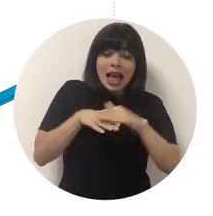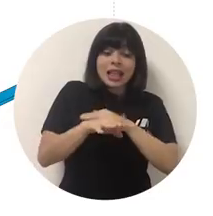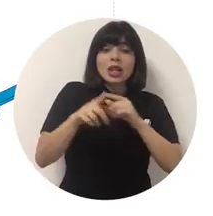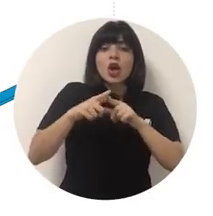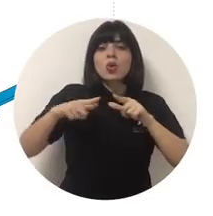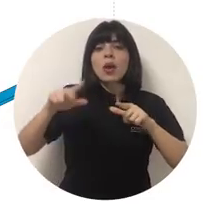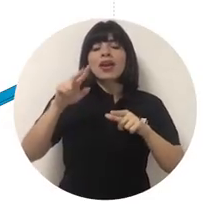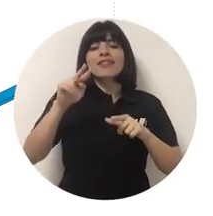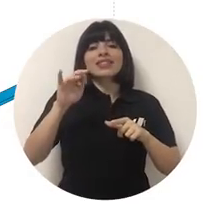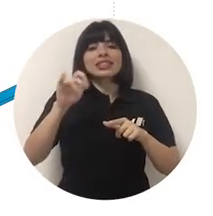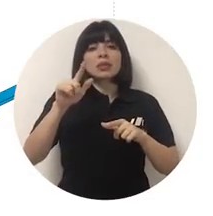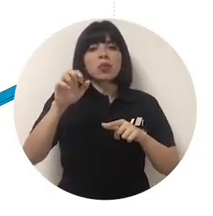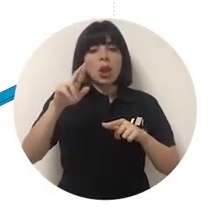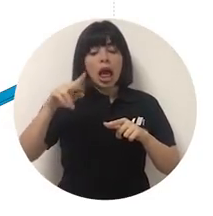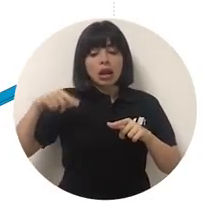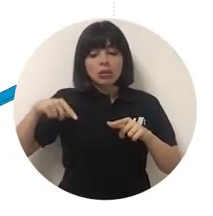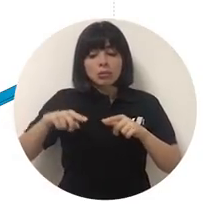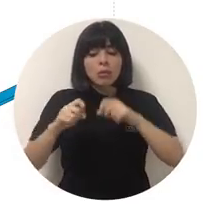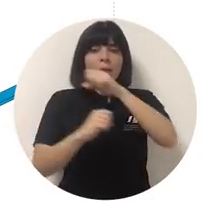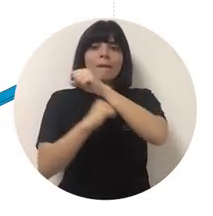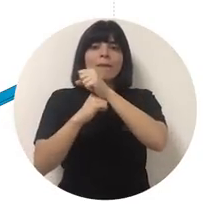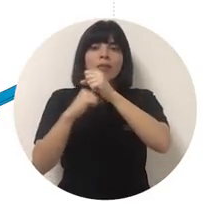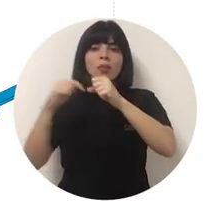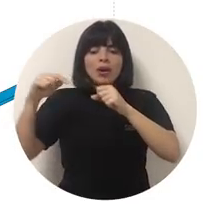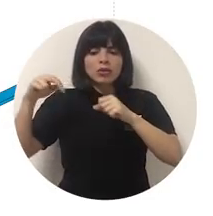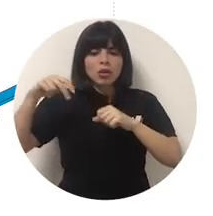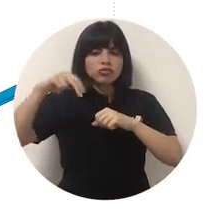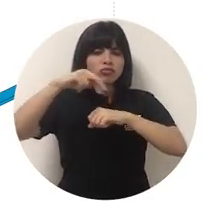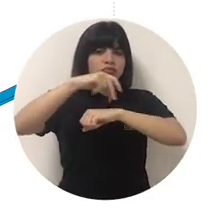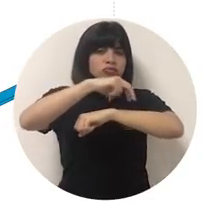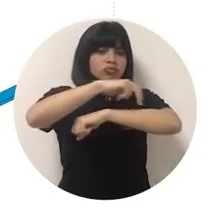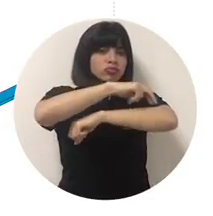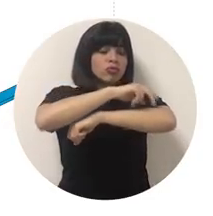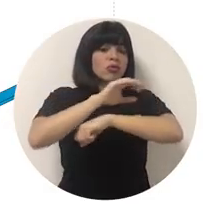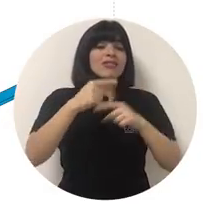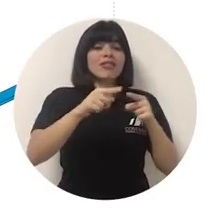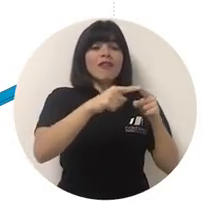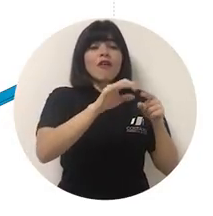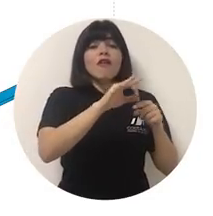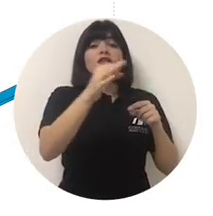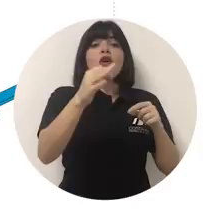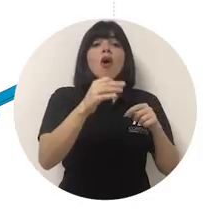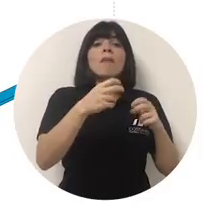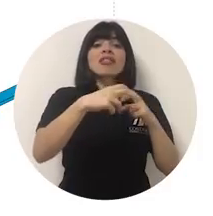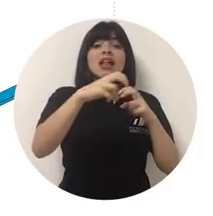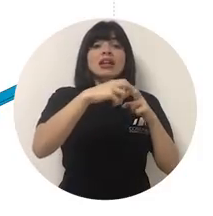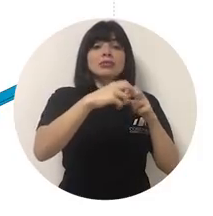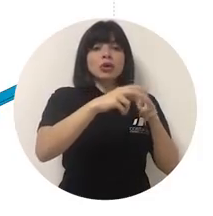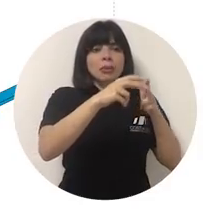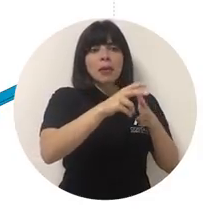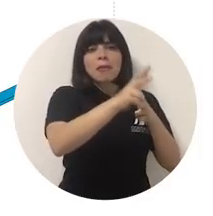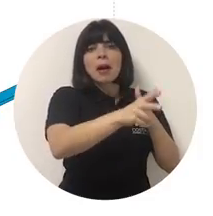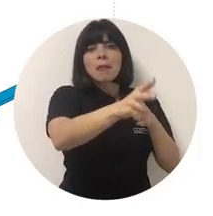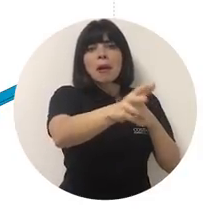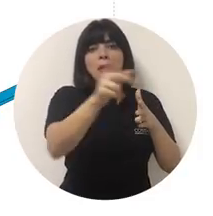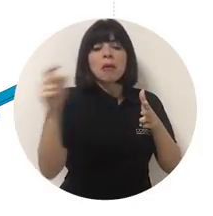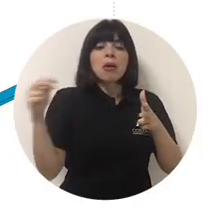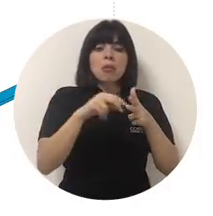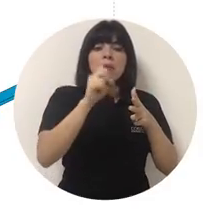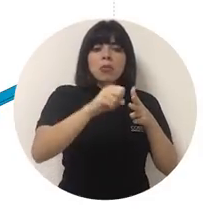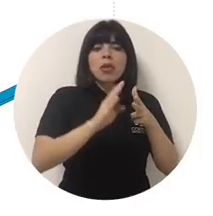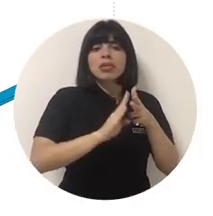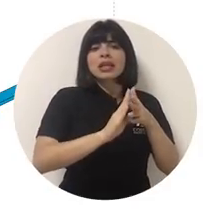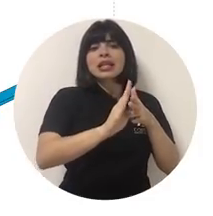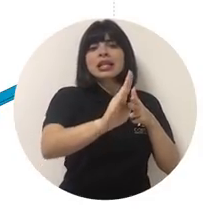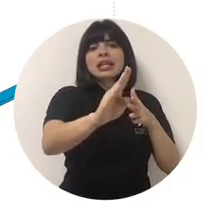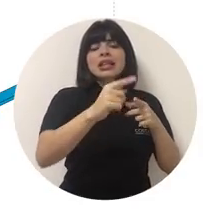explanada vestibular y a través de puentes de interconexión en donde todos los modos de transporte arriban, y desde ahí pueden proceder en línea recta